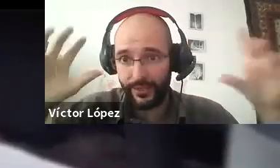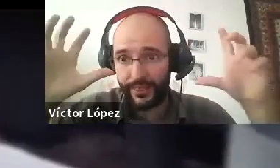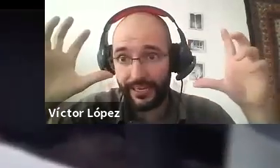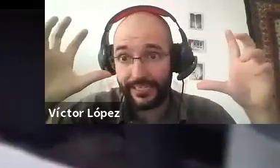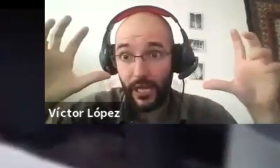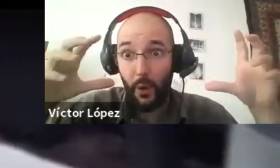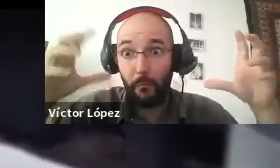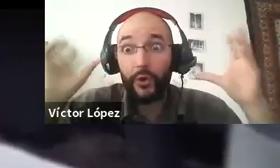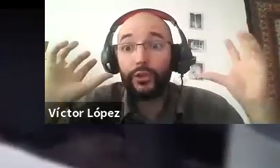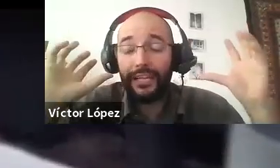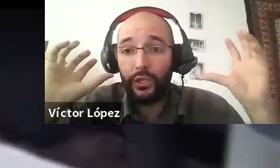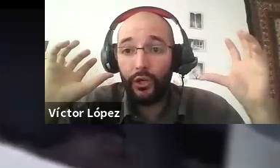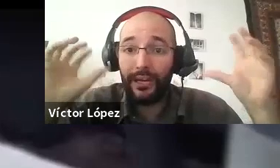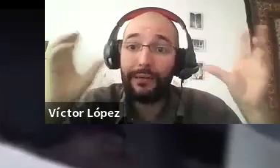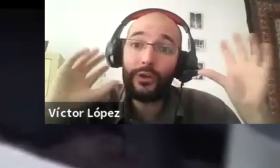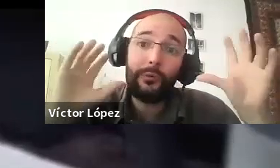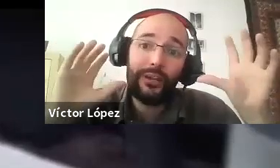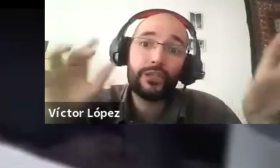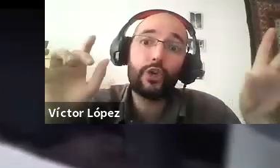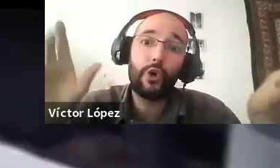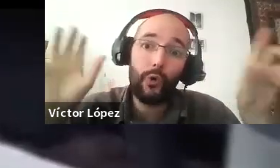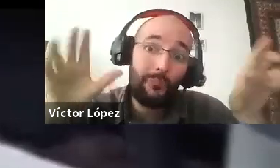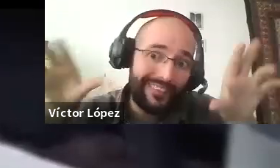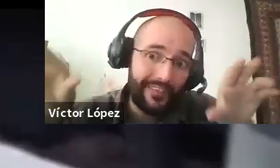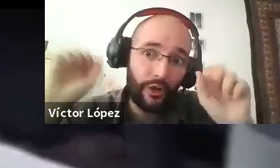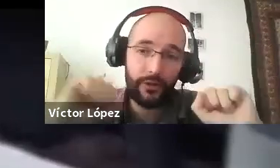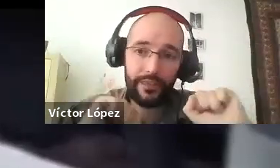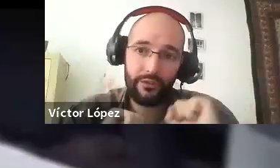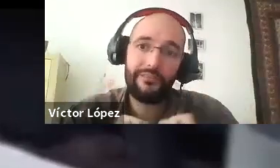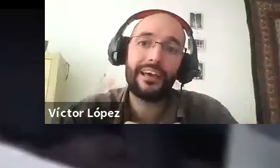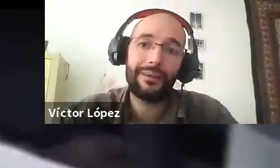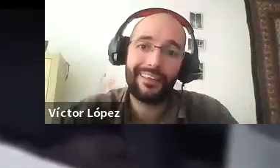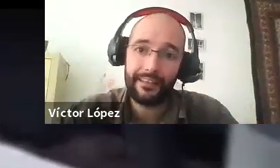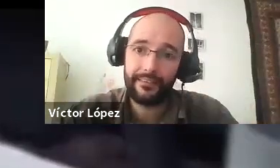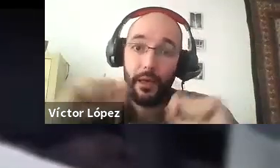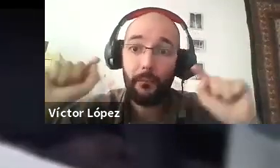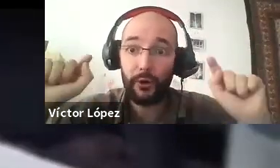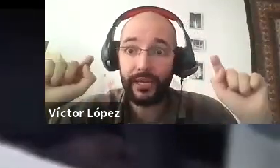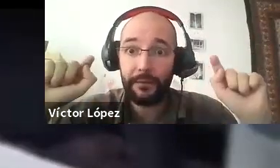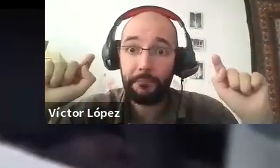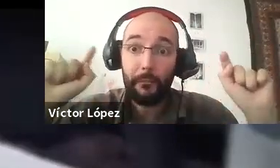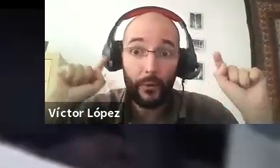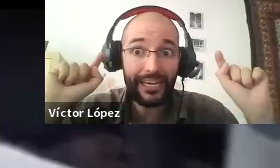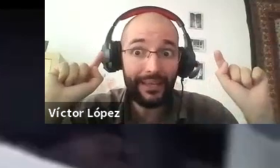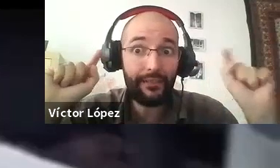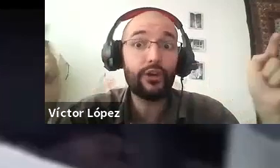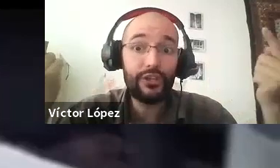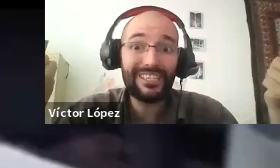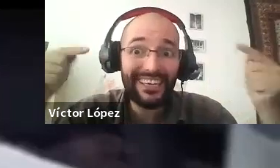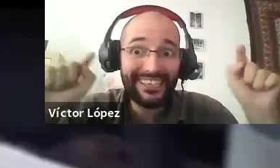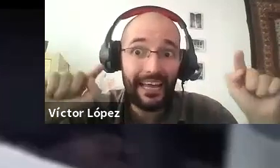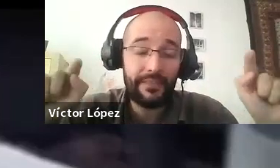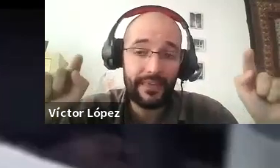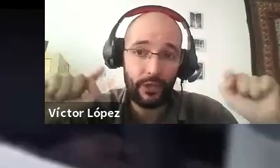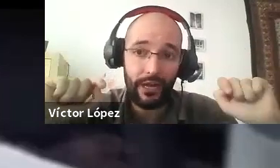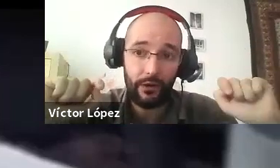lo que dice es, por lo tanto, le voy a poner solo un 25% de fiabilidad. ¿Por qué? Porque la aplicación sí